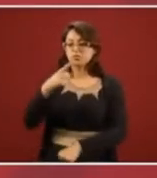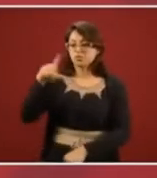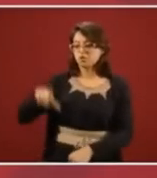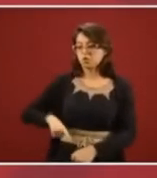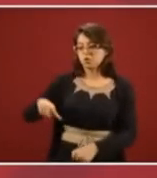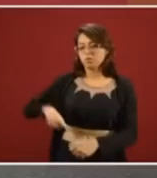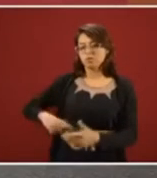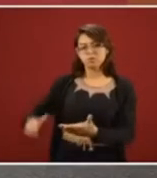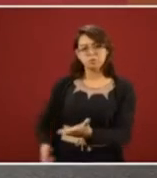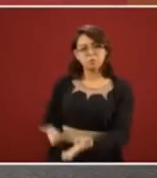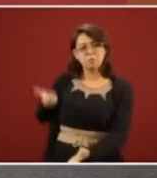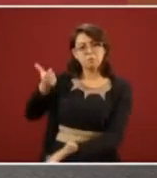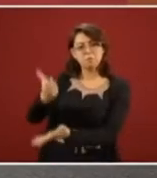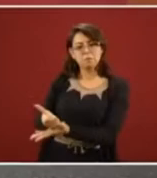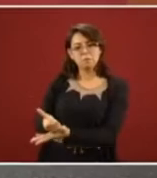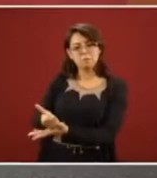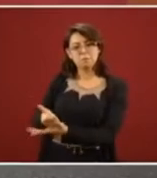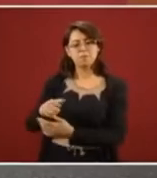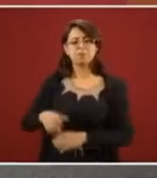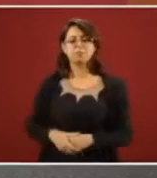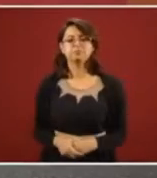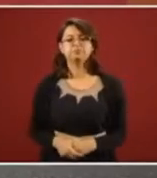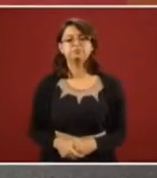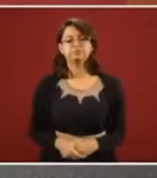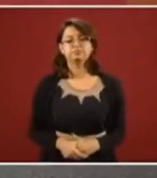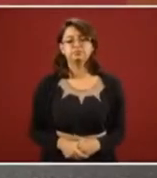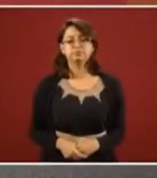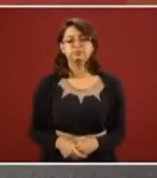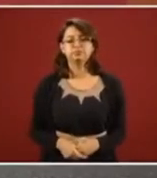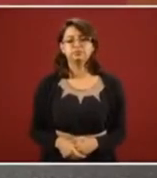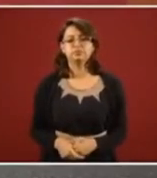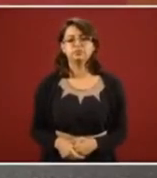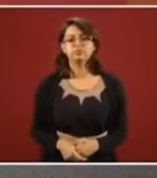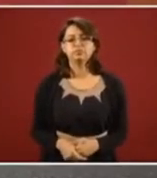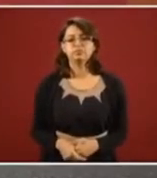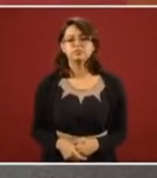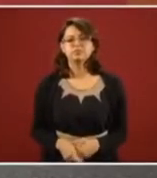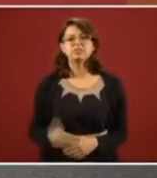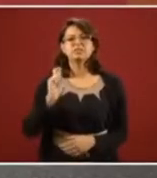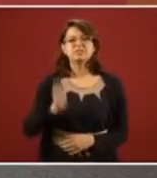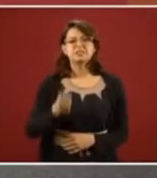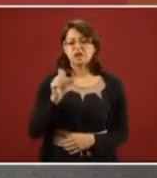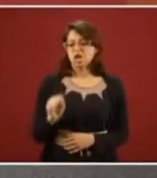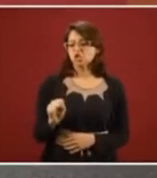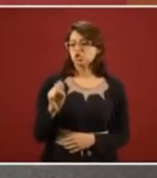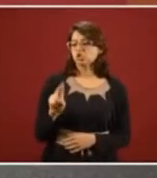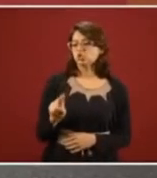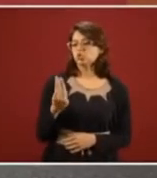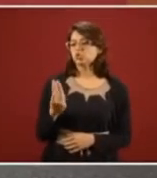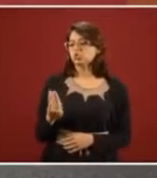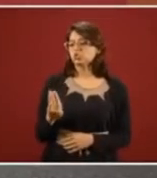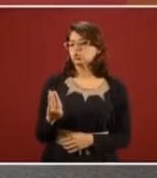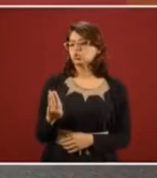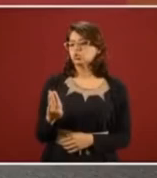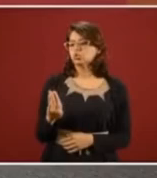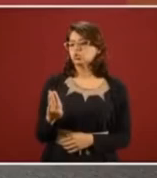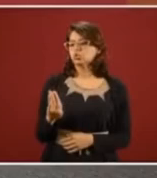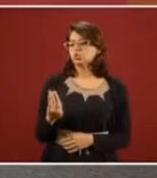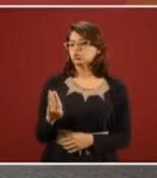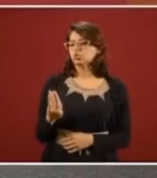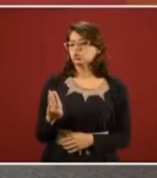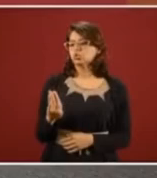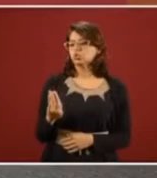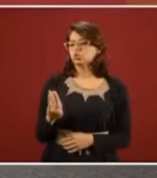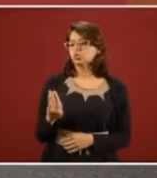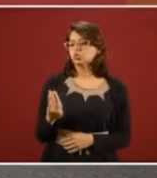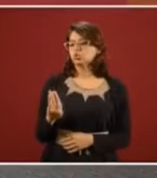del metro significa que el gobierno con dinero del pueblo de